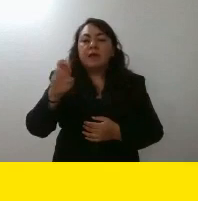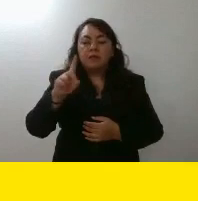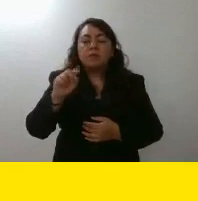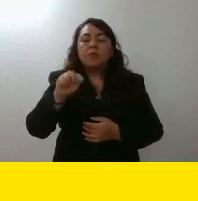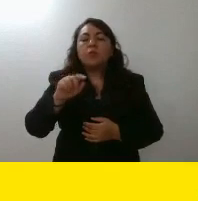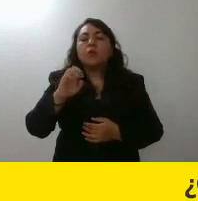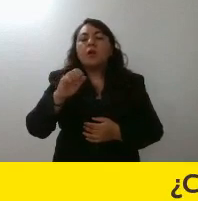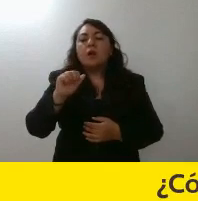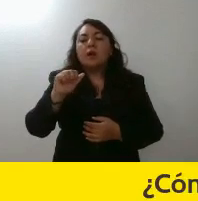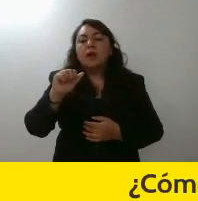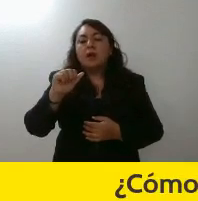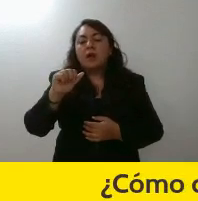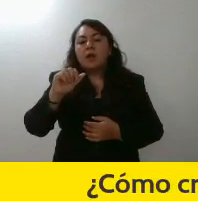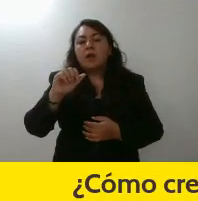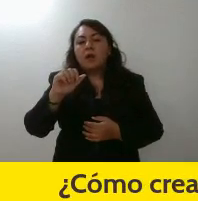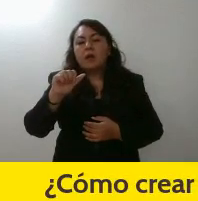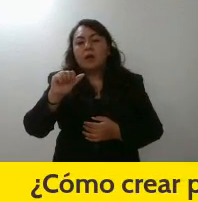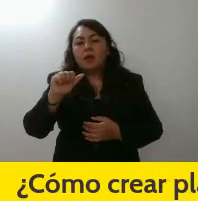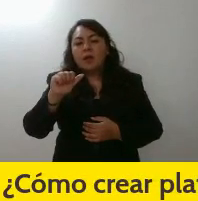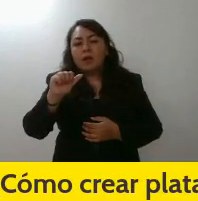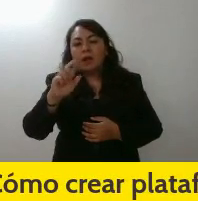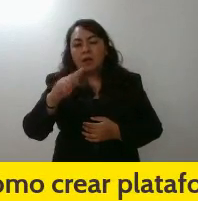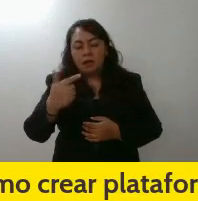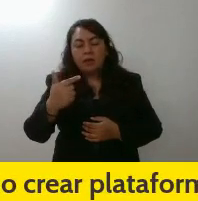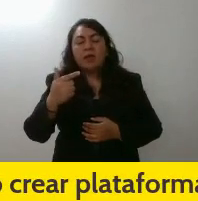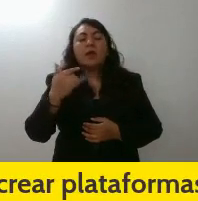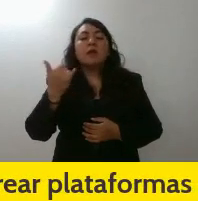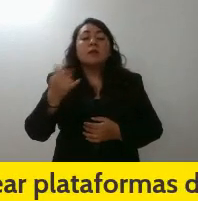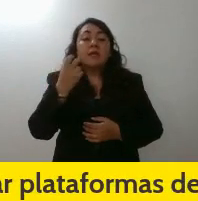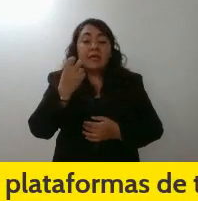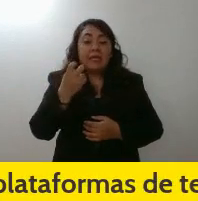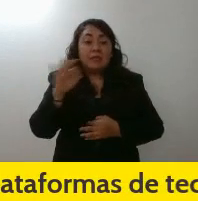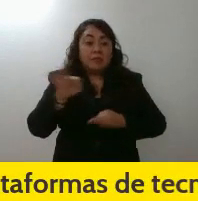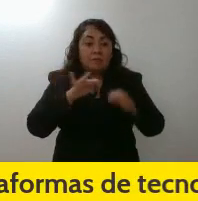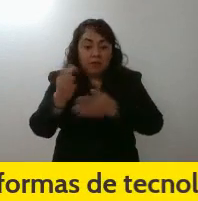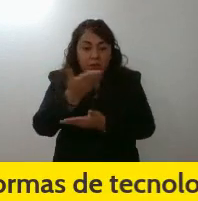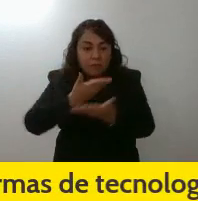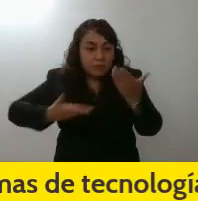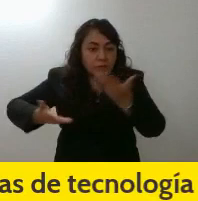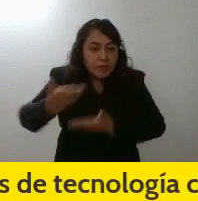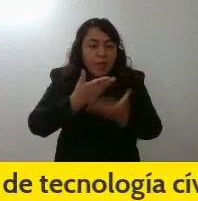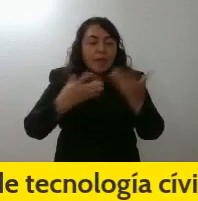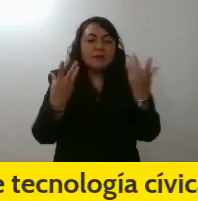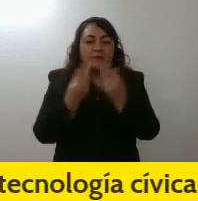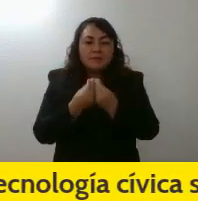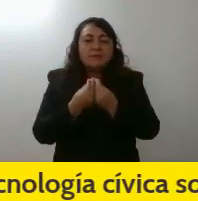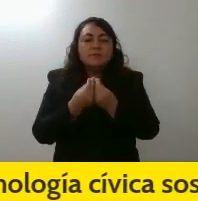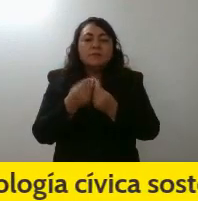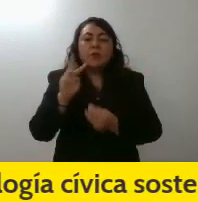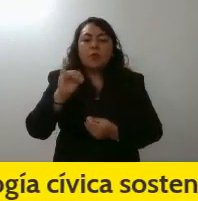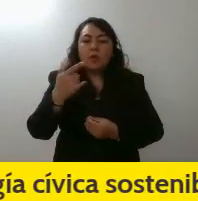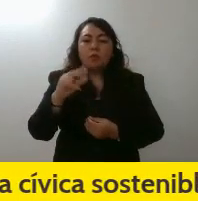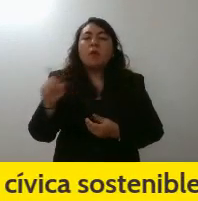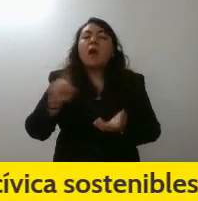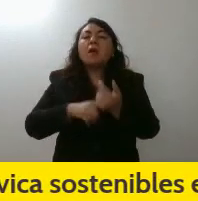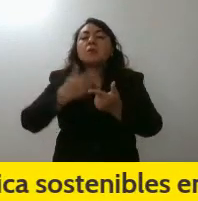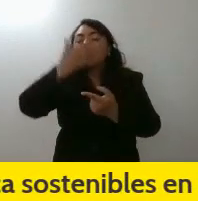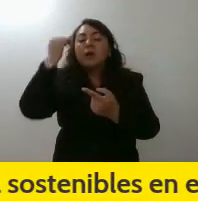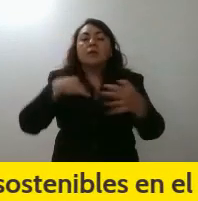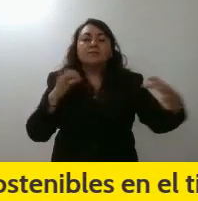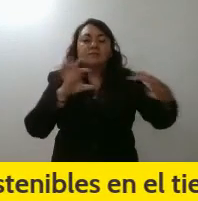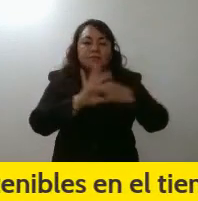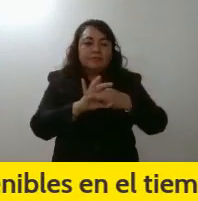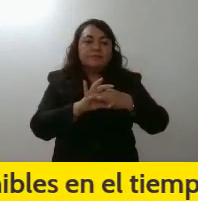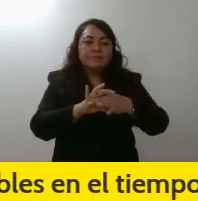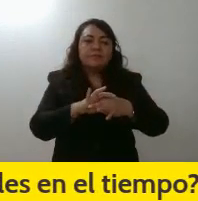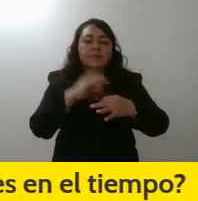donde.wested.org.ar. Y que realmente sin ese trabajo colaborativo que hicimos con Wingull el año pasado y que ahora estamos haciendo con otras organizaciones para